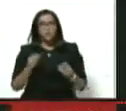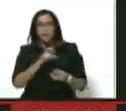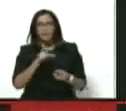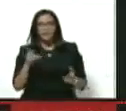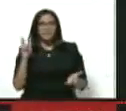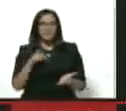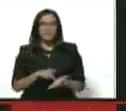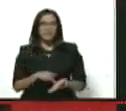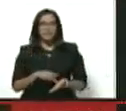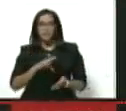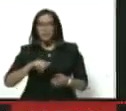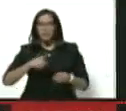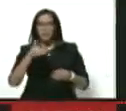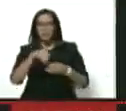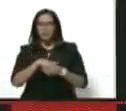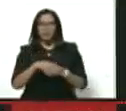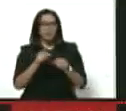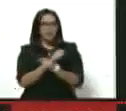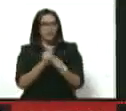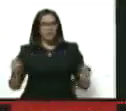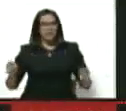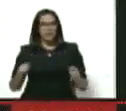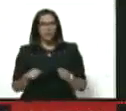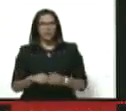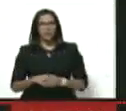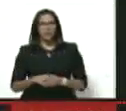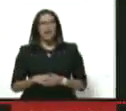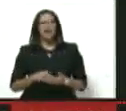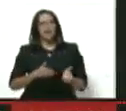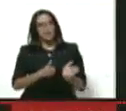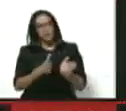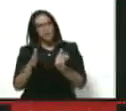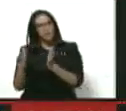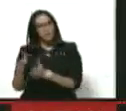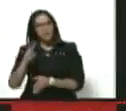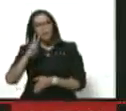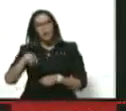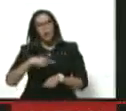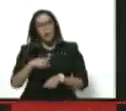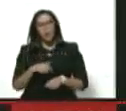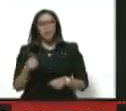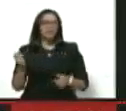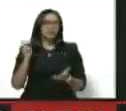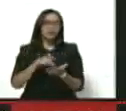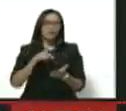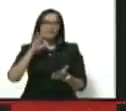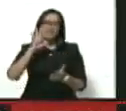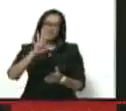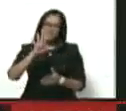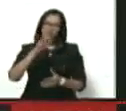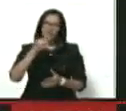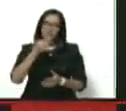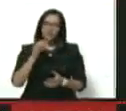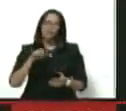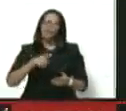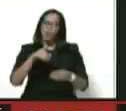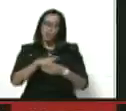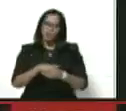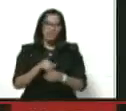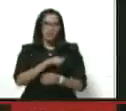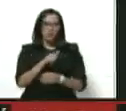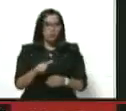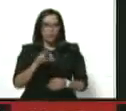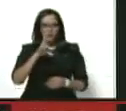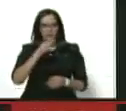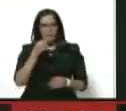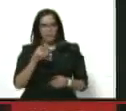llegaba y no podía votar porque ya había terminado. Aquí le damos un espacio de 2 horas para que cualquiera, el que llegó a las 5 y cuarto, pueda votar igualito que el que llegó a las 3 de